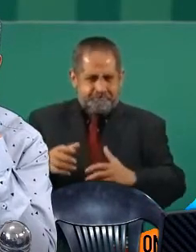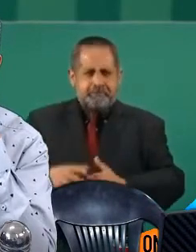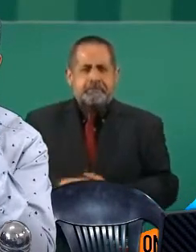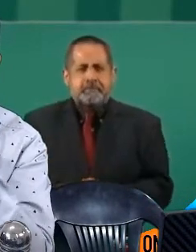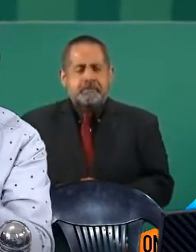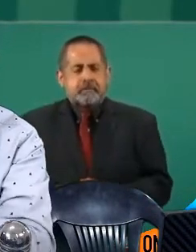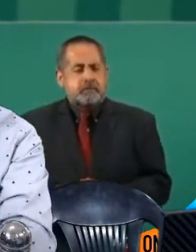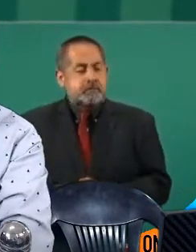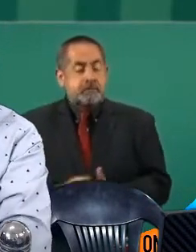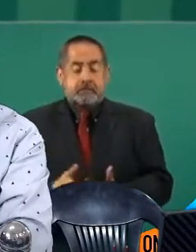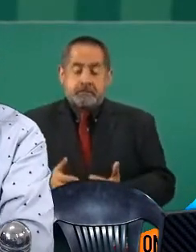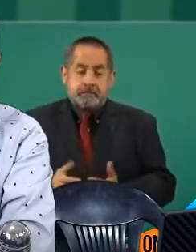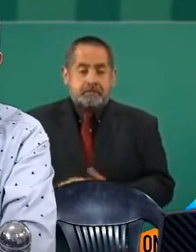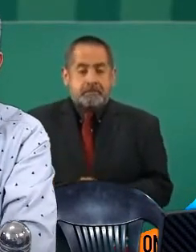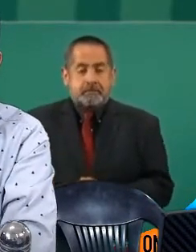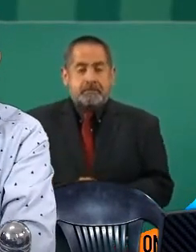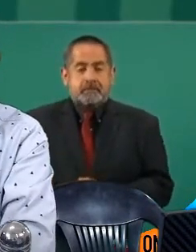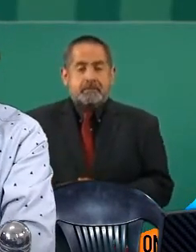los